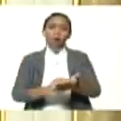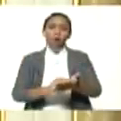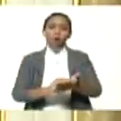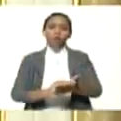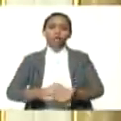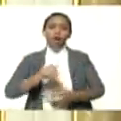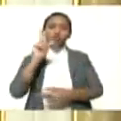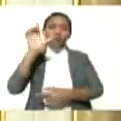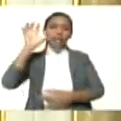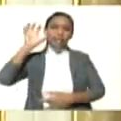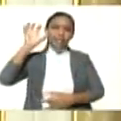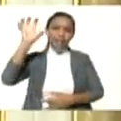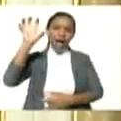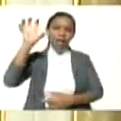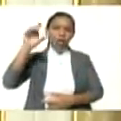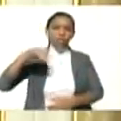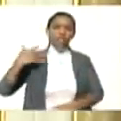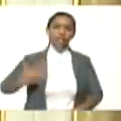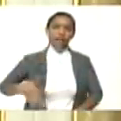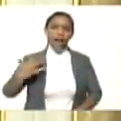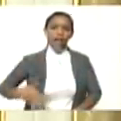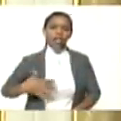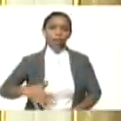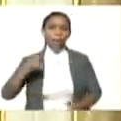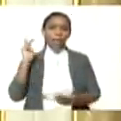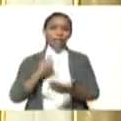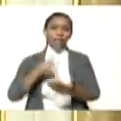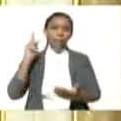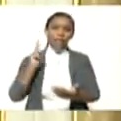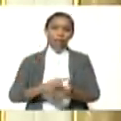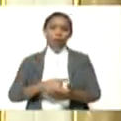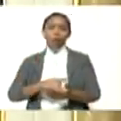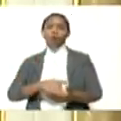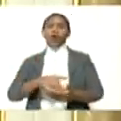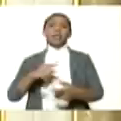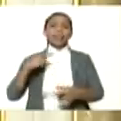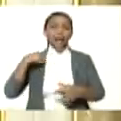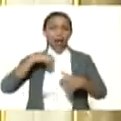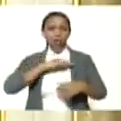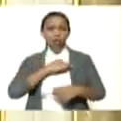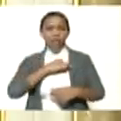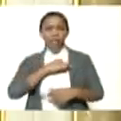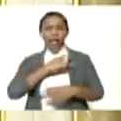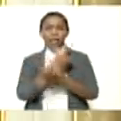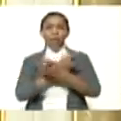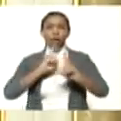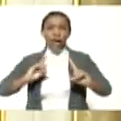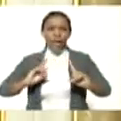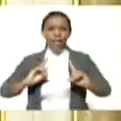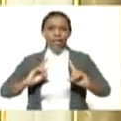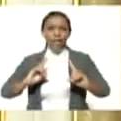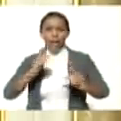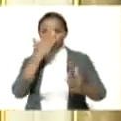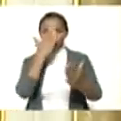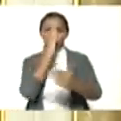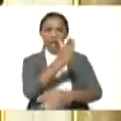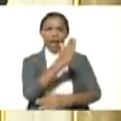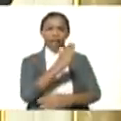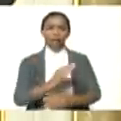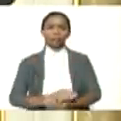un Estado de derecho participativo, protagónico, de una democracia directa.